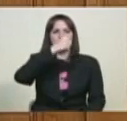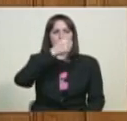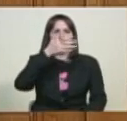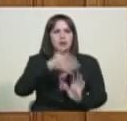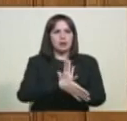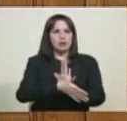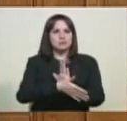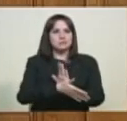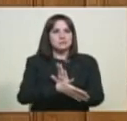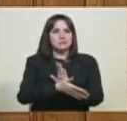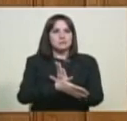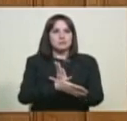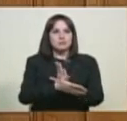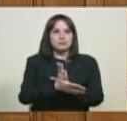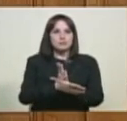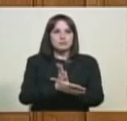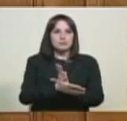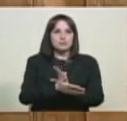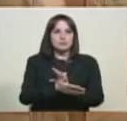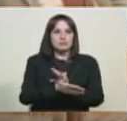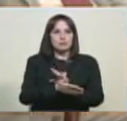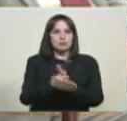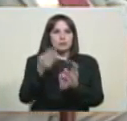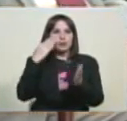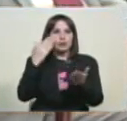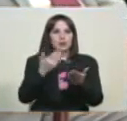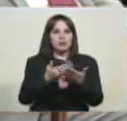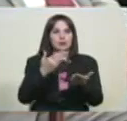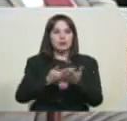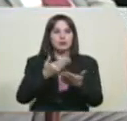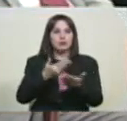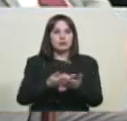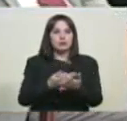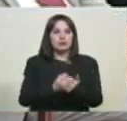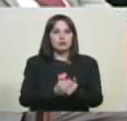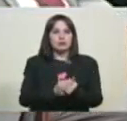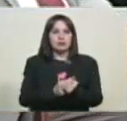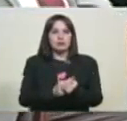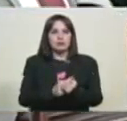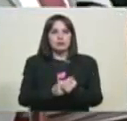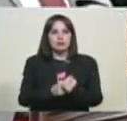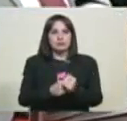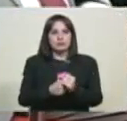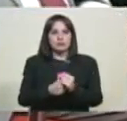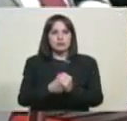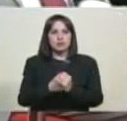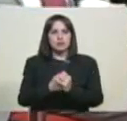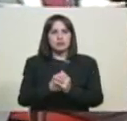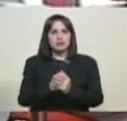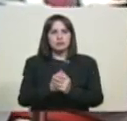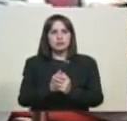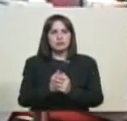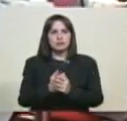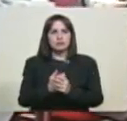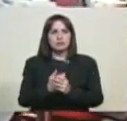Guarda los recuerdos y los testimonios de la actitud valiente, ponderada,